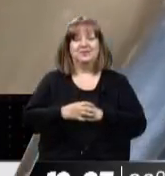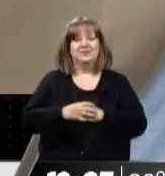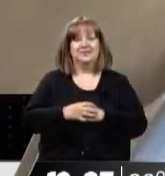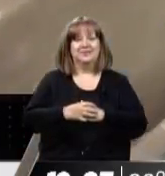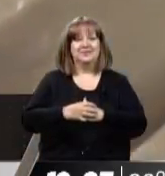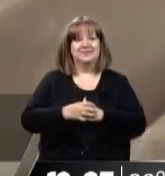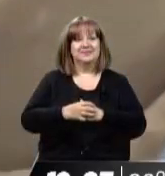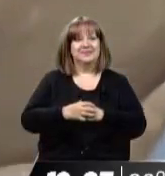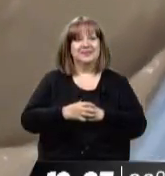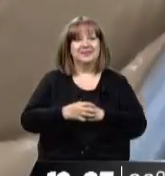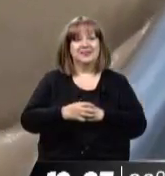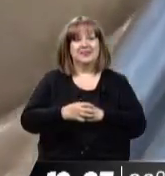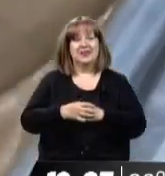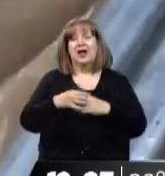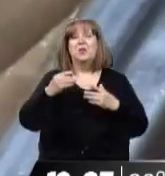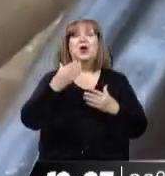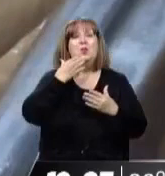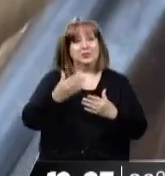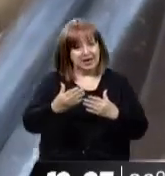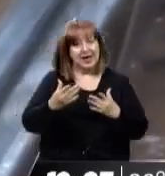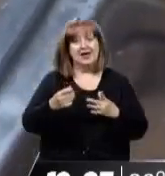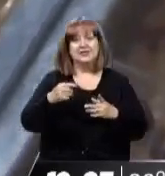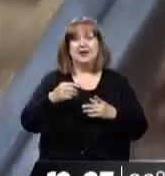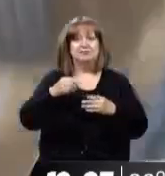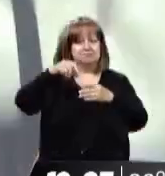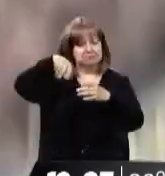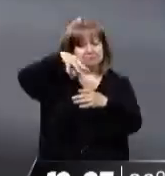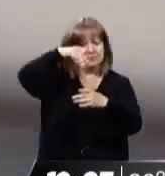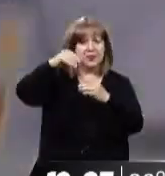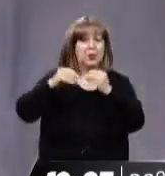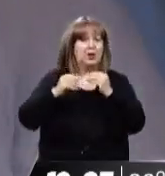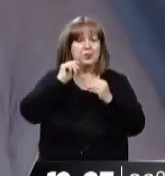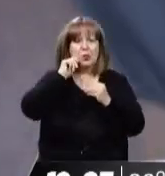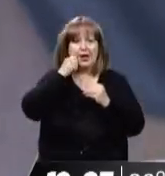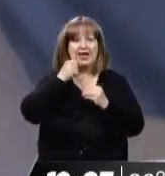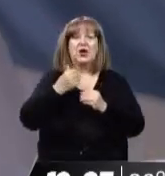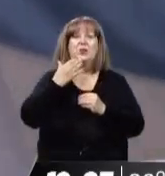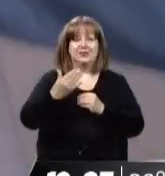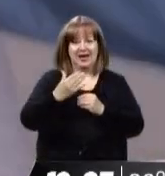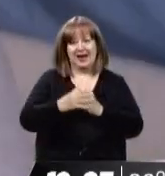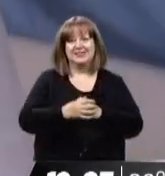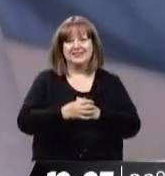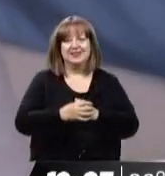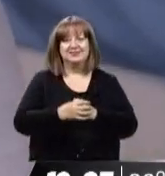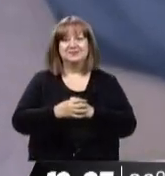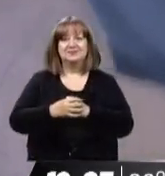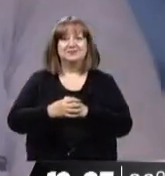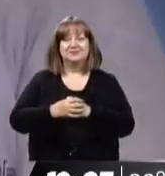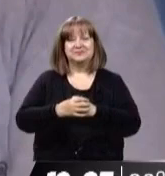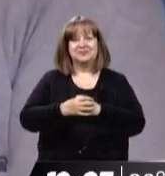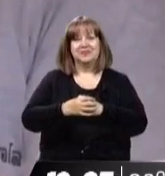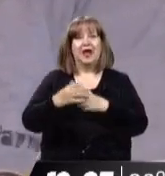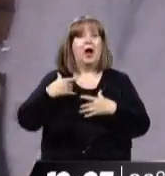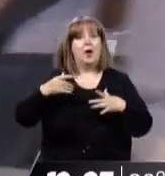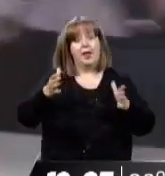Gracias a ustedes. Muchísimas gracias también a usted. Le salió perfecto. Bueno, me encantó. Gracias. Gracias, gracias, chicos. Les agradecemos un